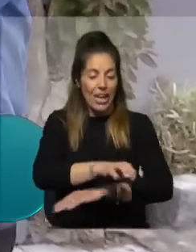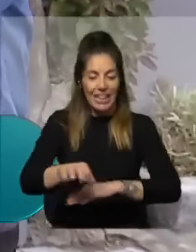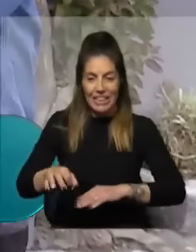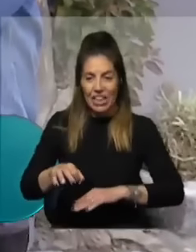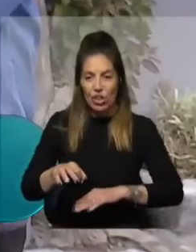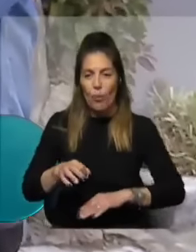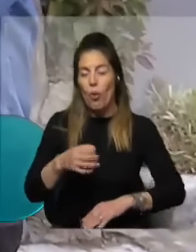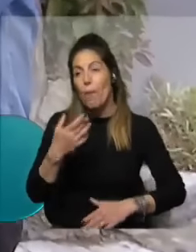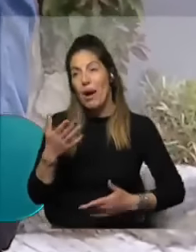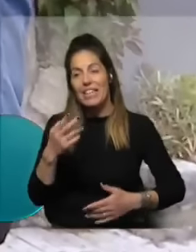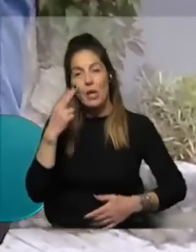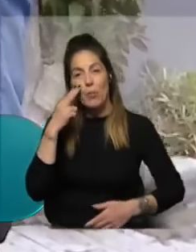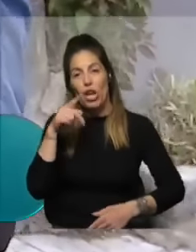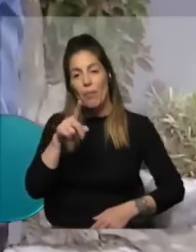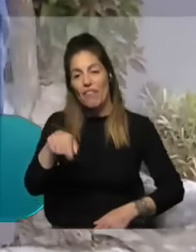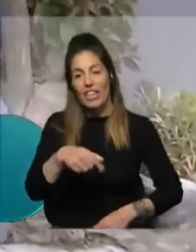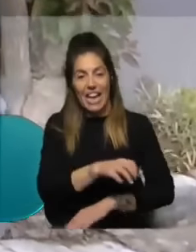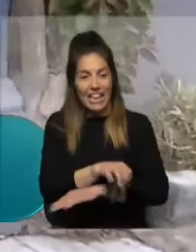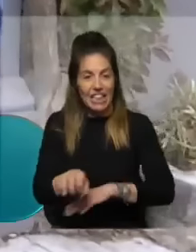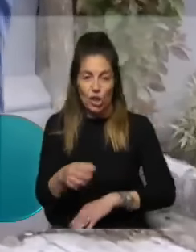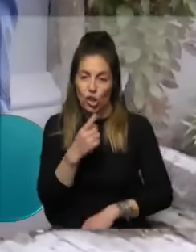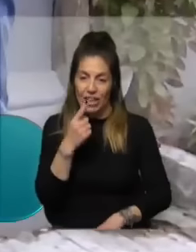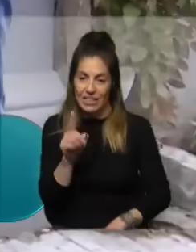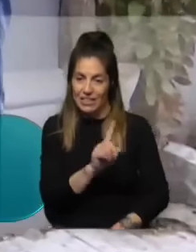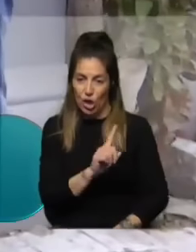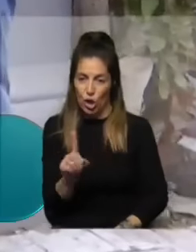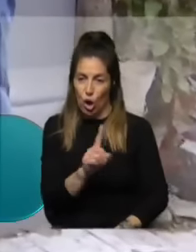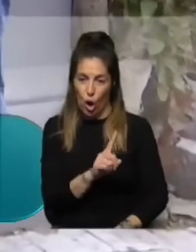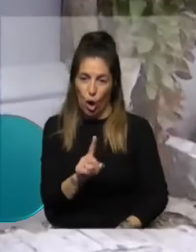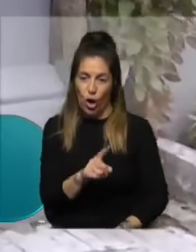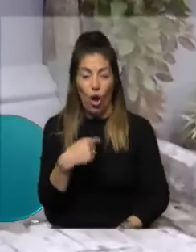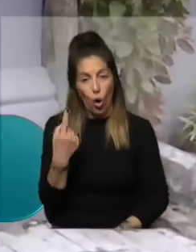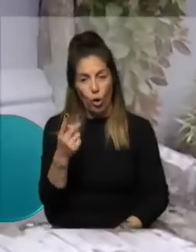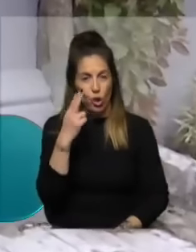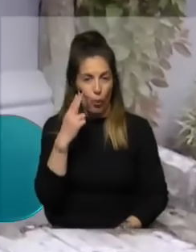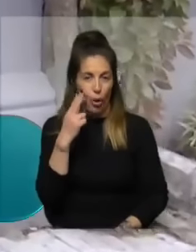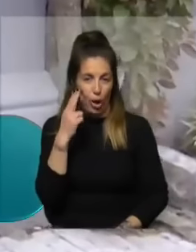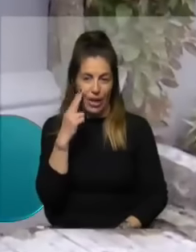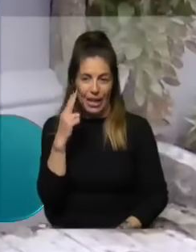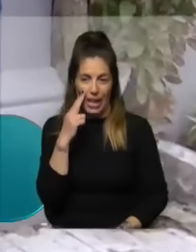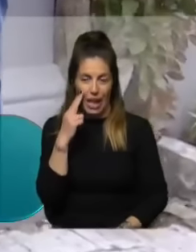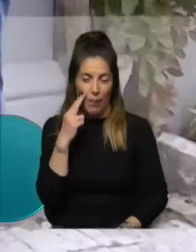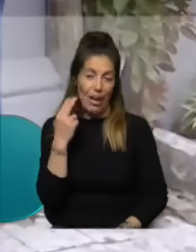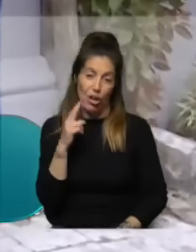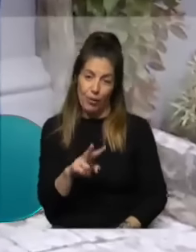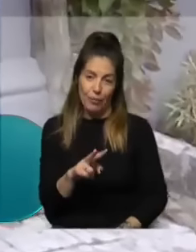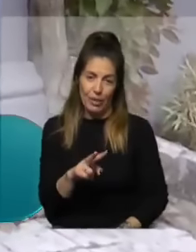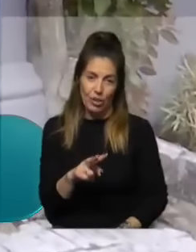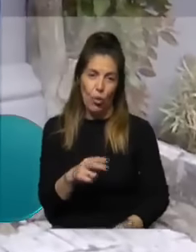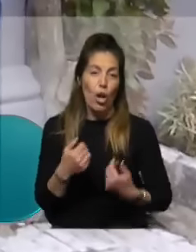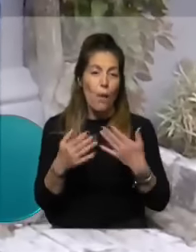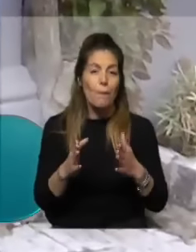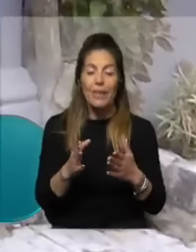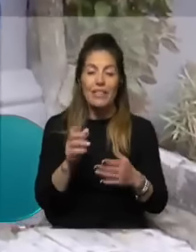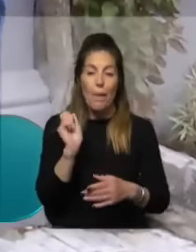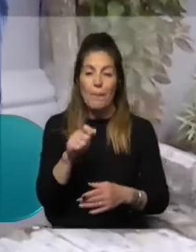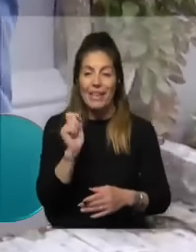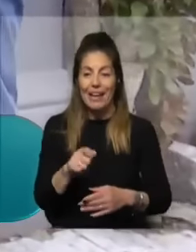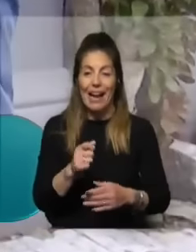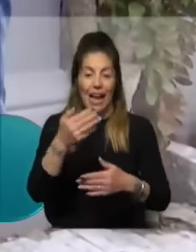te parece que el problema es uno, viene el arquitecto y te dice, mirá que ese es el menor de tus problemas, estoy viendo otro que no habías visto. Pero uno arranca a picar la pareja para que no era